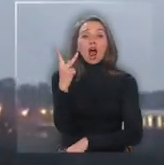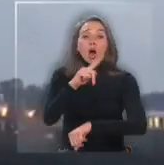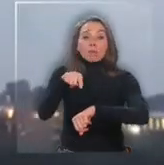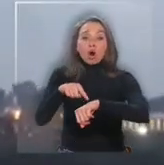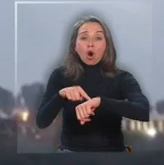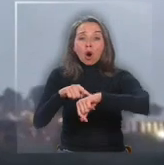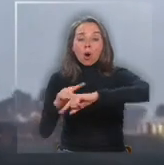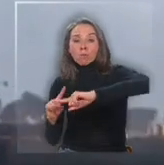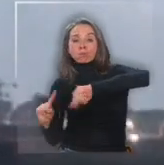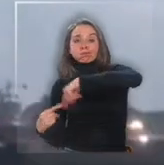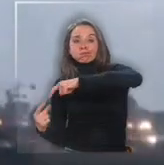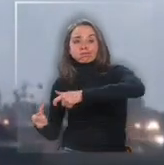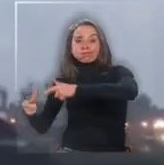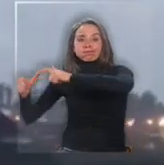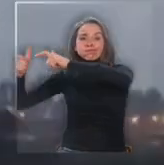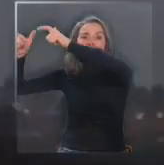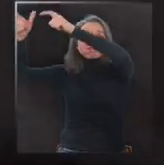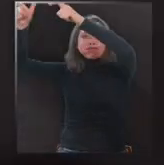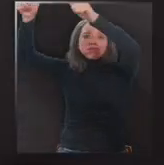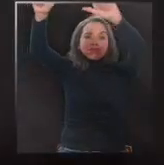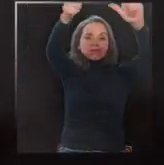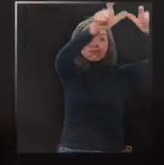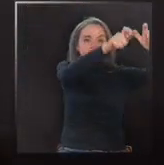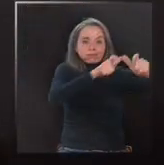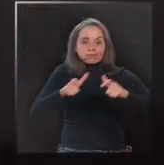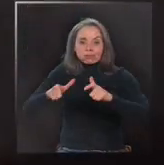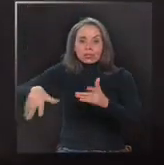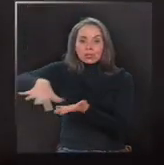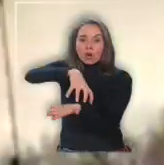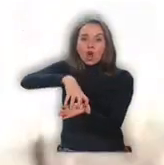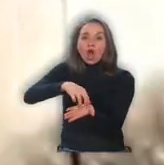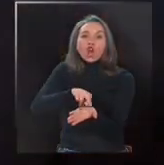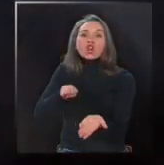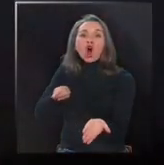forma de embudo y se dirigieron al área norte de la ciudad.